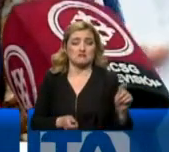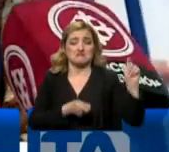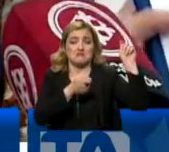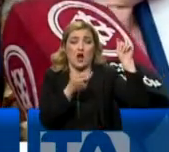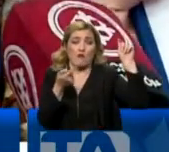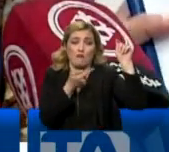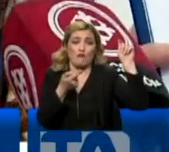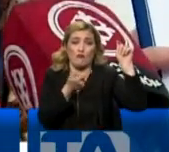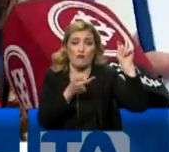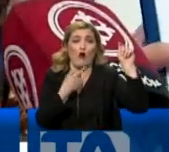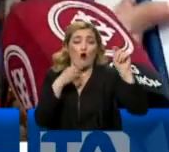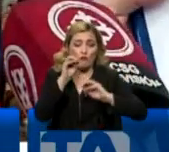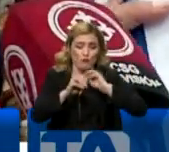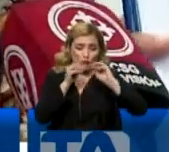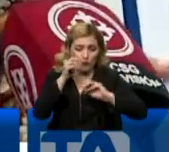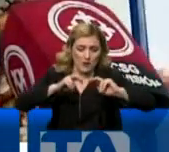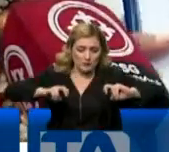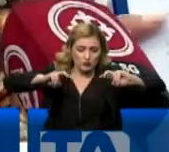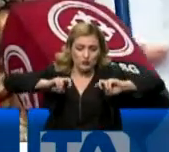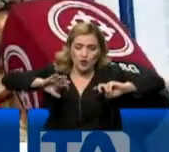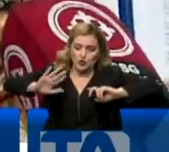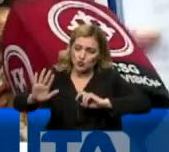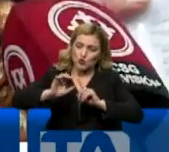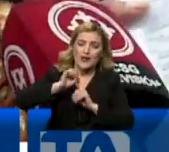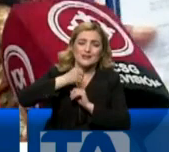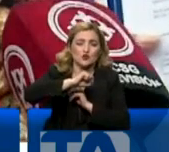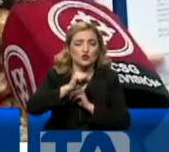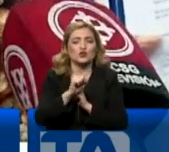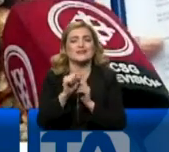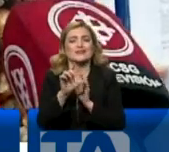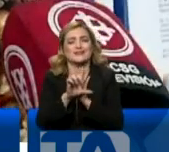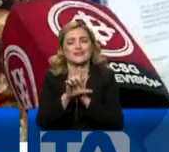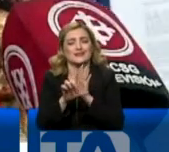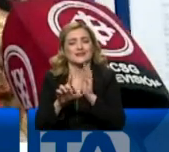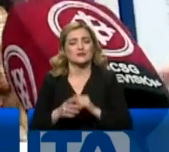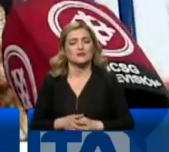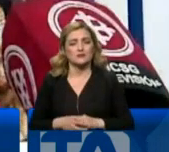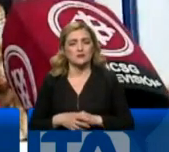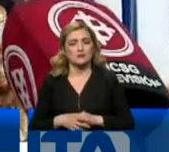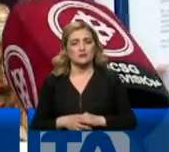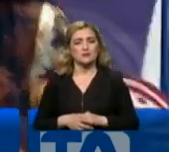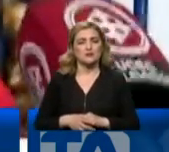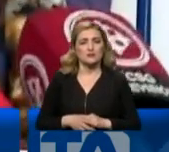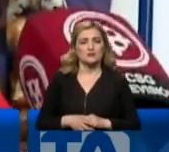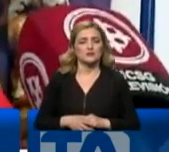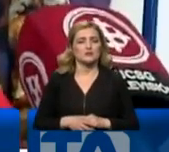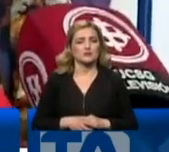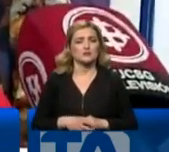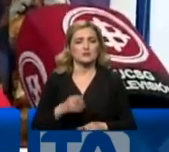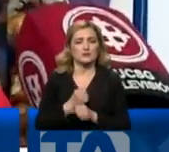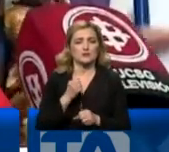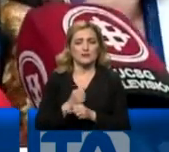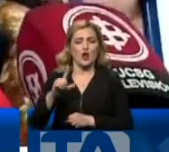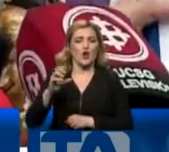que se levantaron de la investigación de la situación legal y jurídica con la que trabajaba el